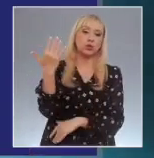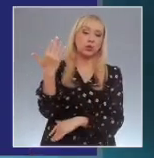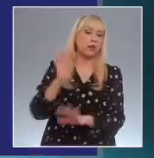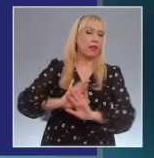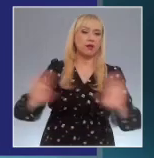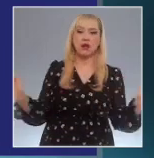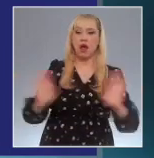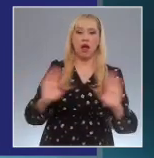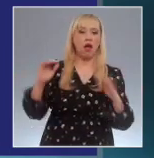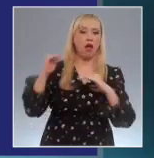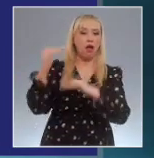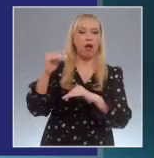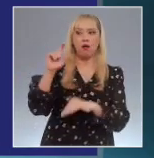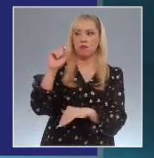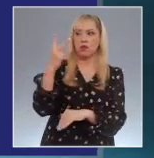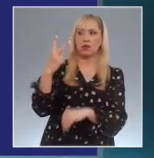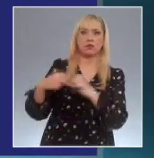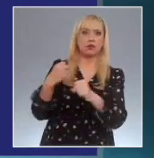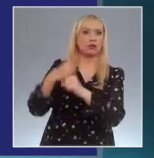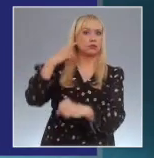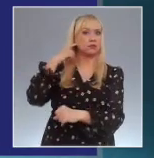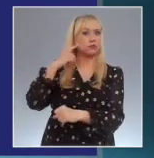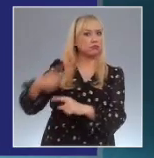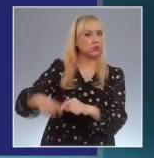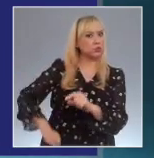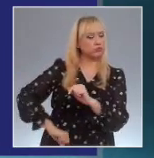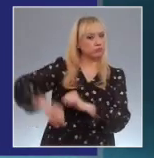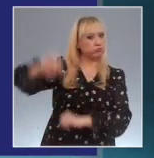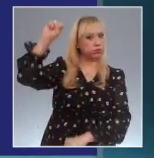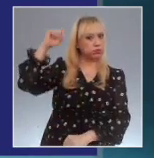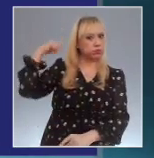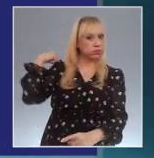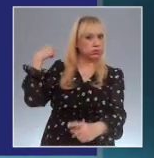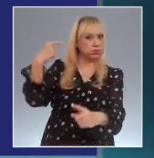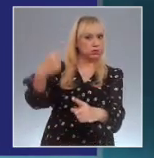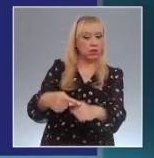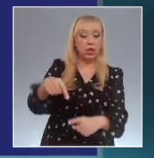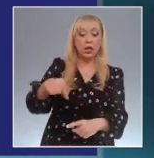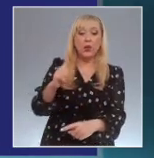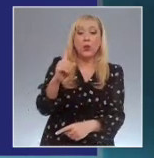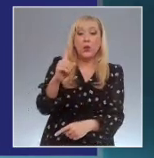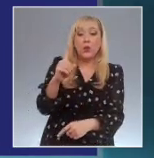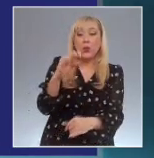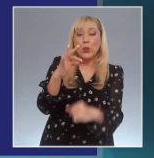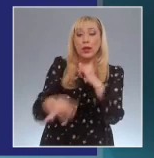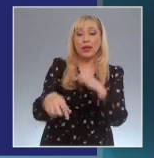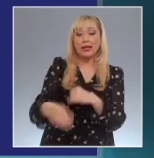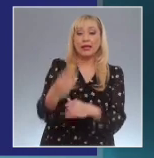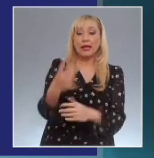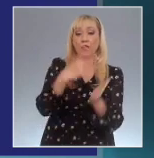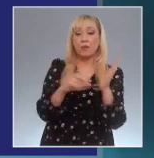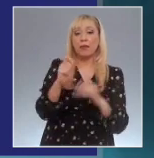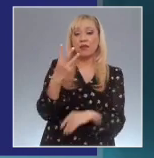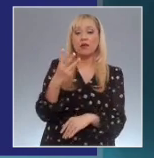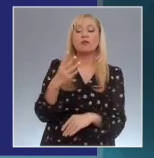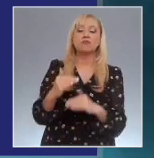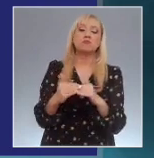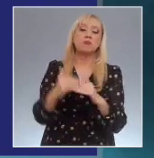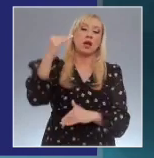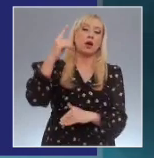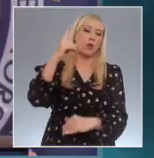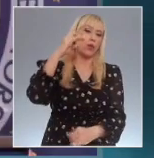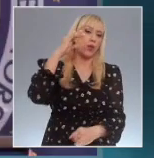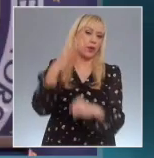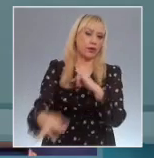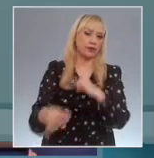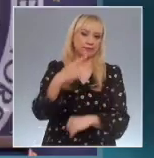22 años, y anticipó un incremento más para este año. Para el canal del Poder Judicial de la Federación, Lilian